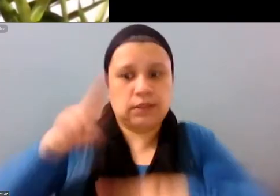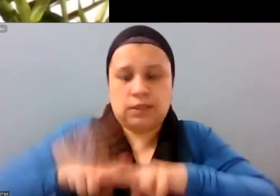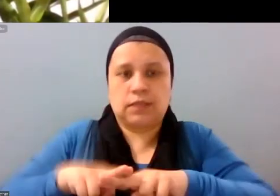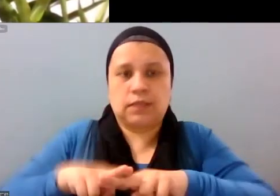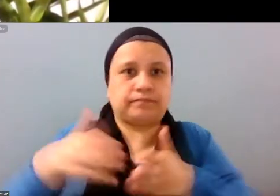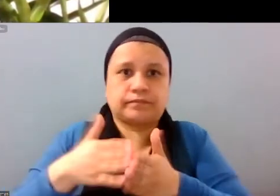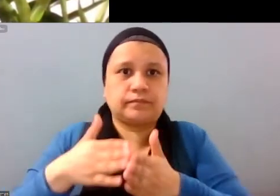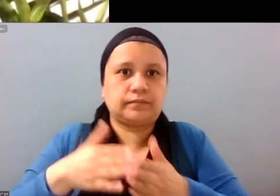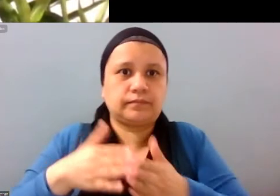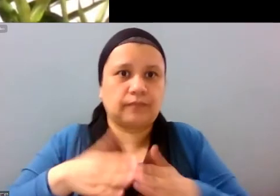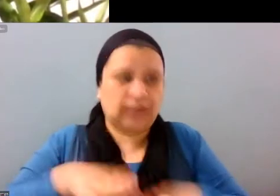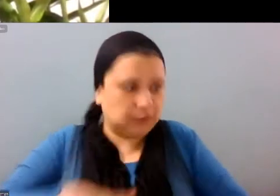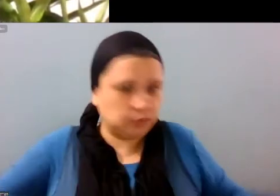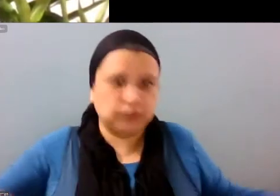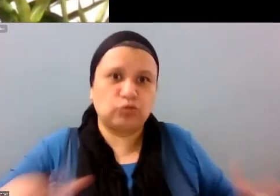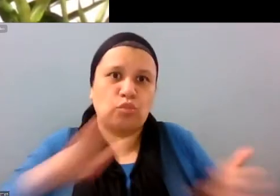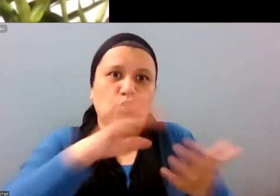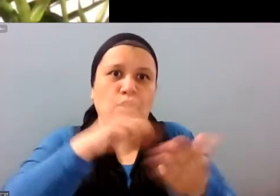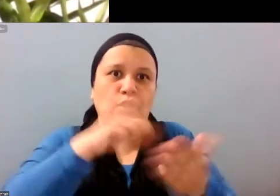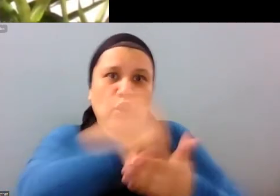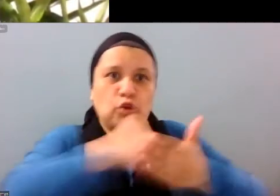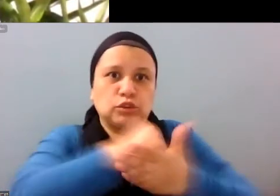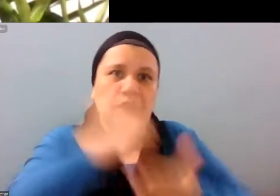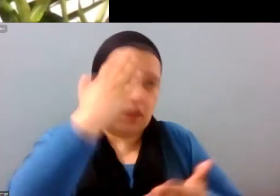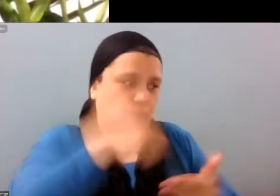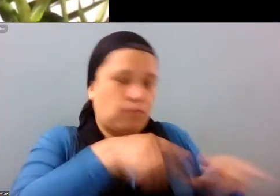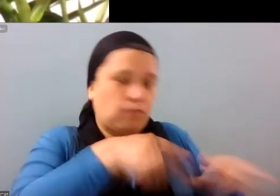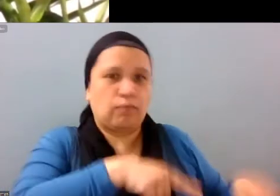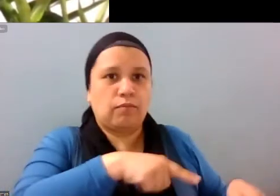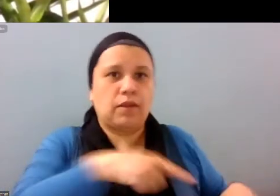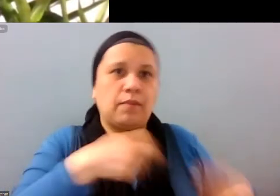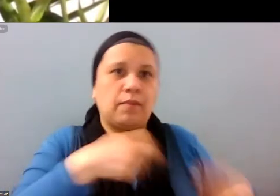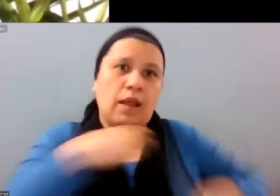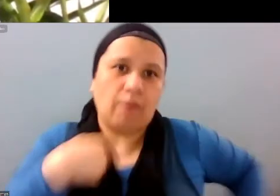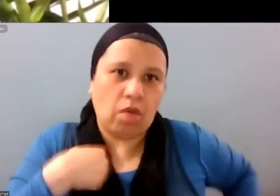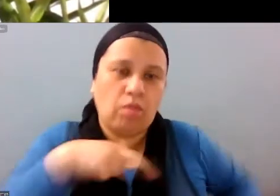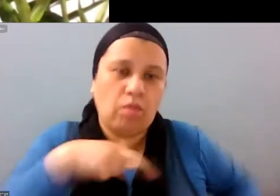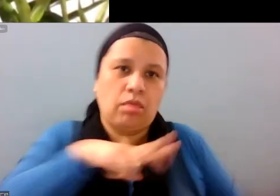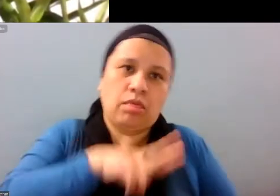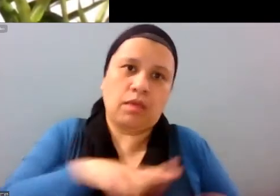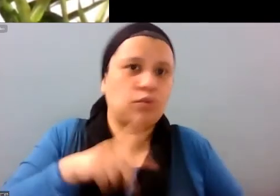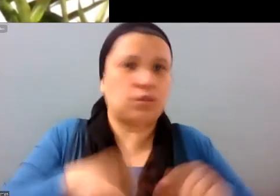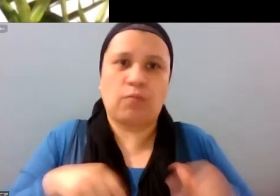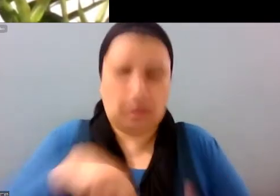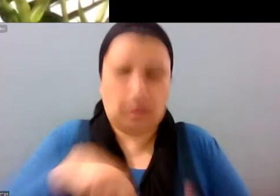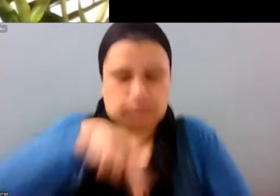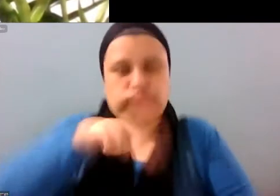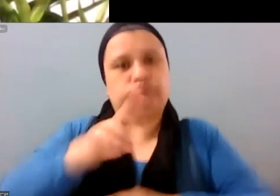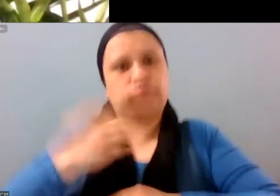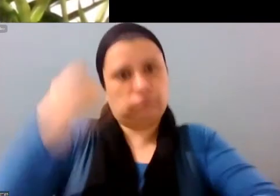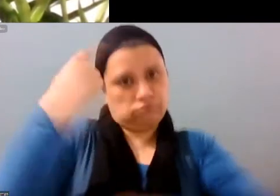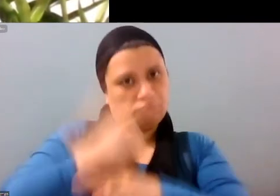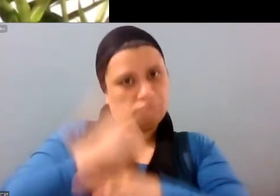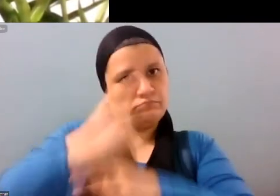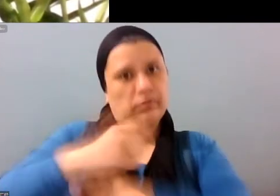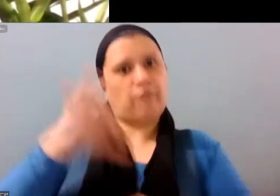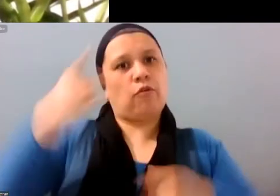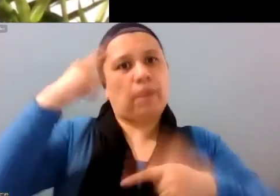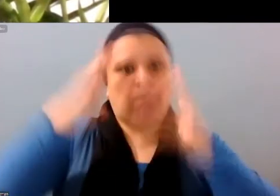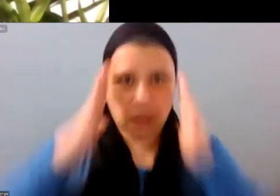de la cocina porque probablemente vas a terminar con problemas de espalda y no es una posición adecuada para aprender para concentrarse